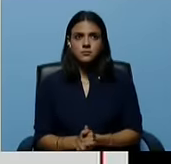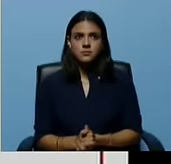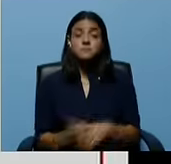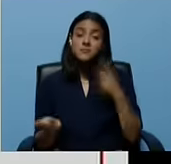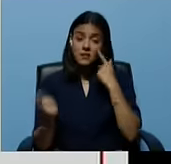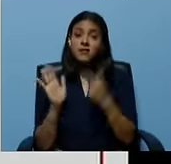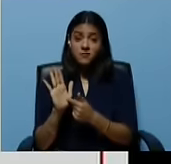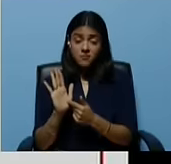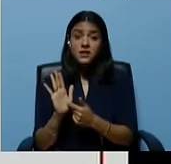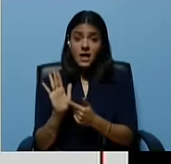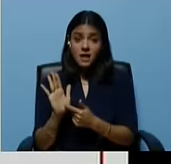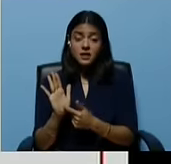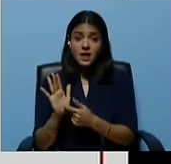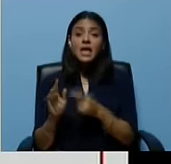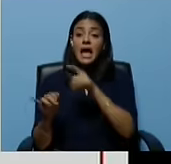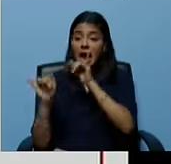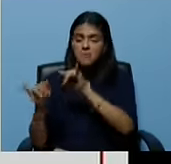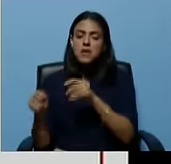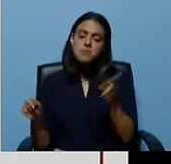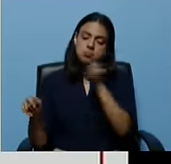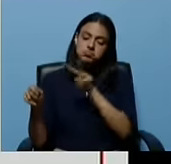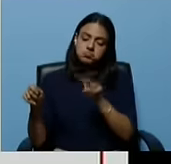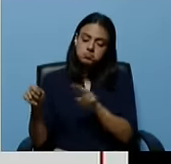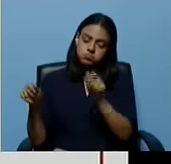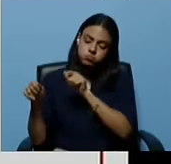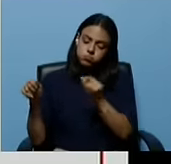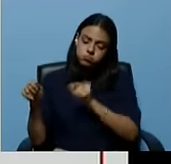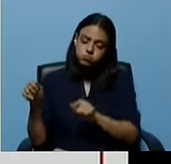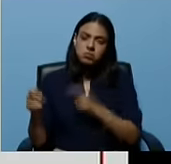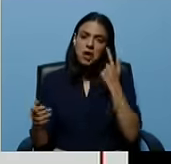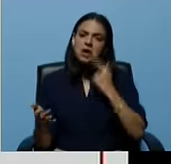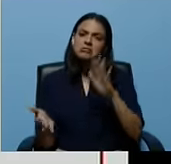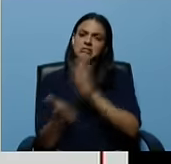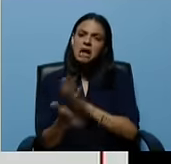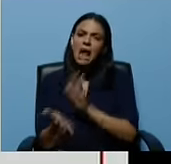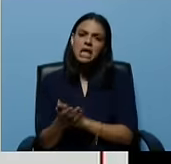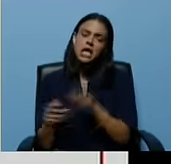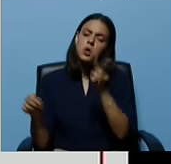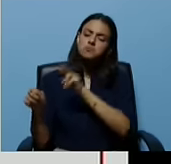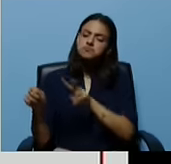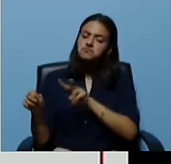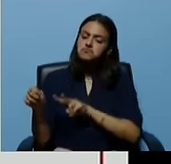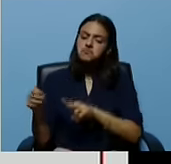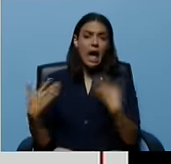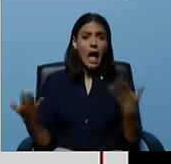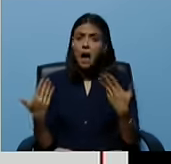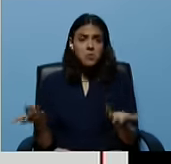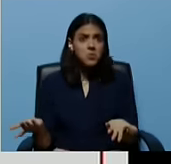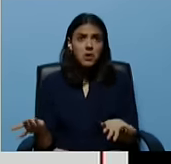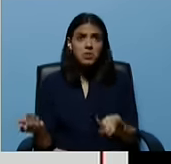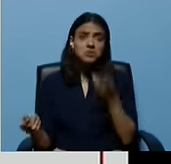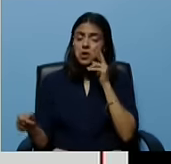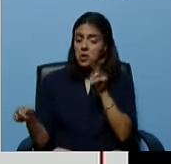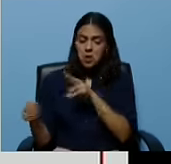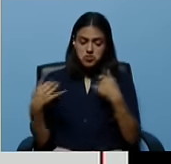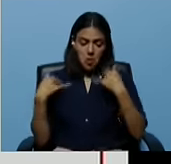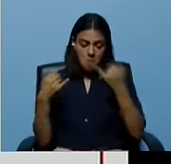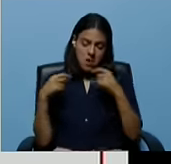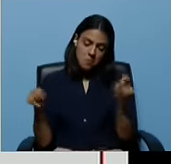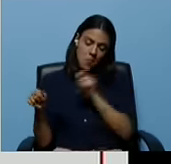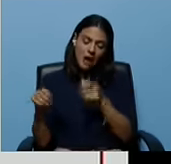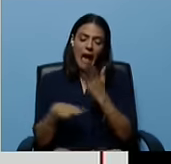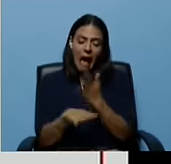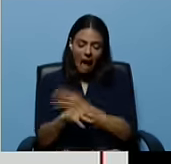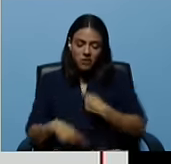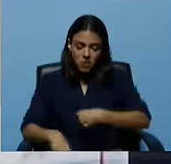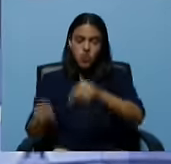Fíjate que aquí está él leyendo con detenimiento su carta antes de